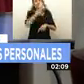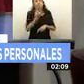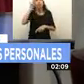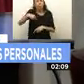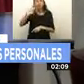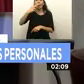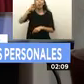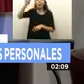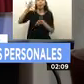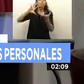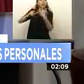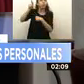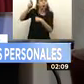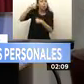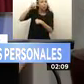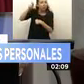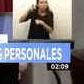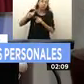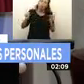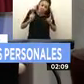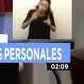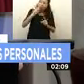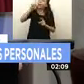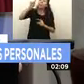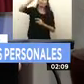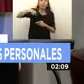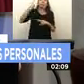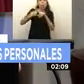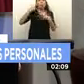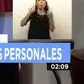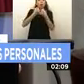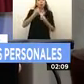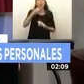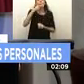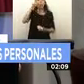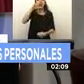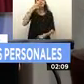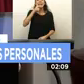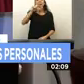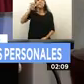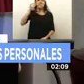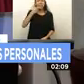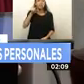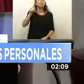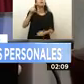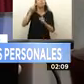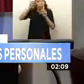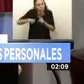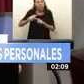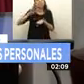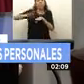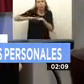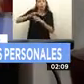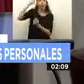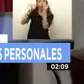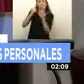de Hitler lo provocó el tratado de Versalles y las ruinosas y humillantes condiciones económicas y la deuda terrible que tuvo